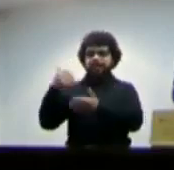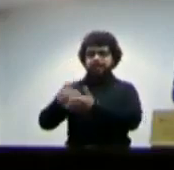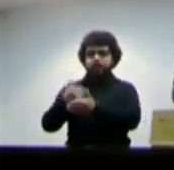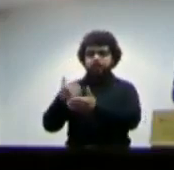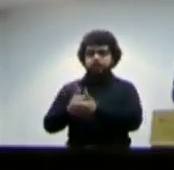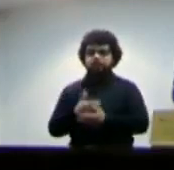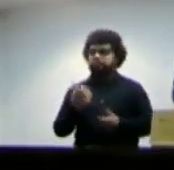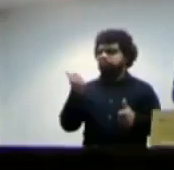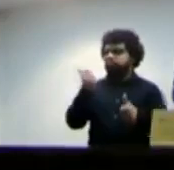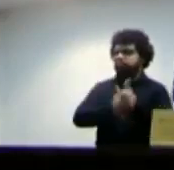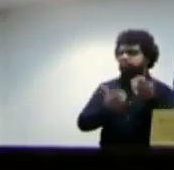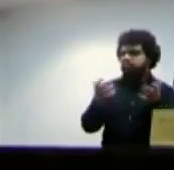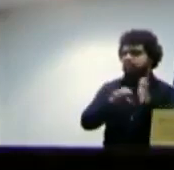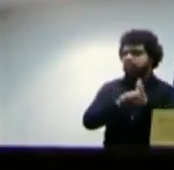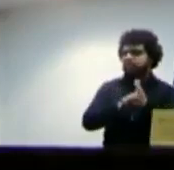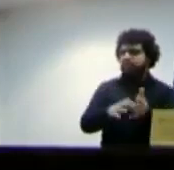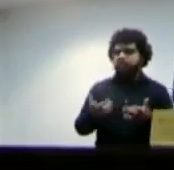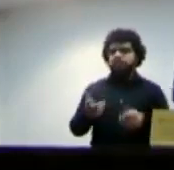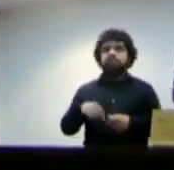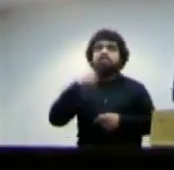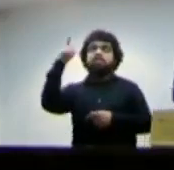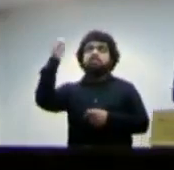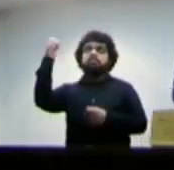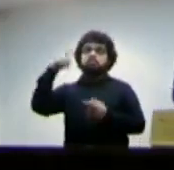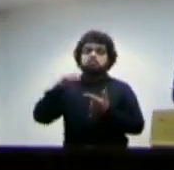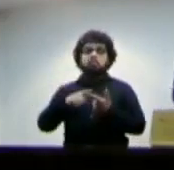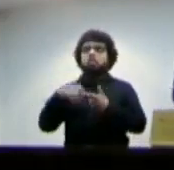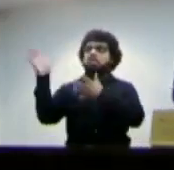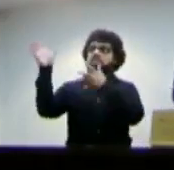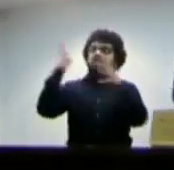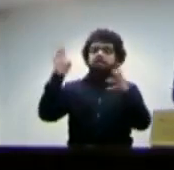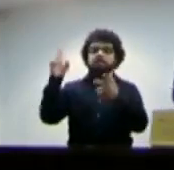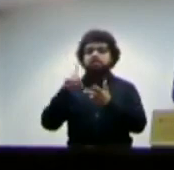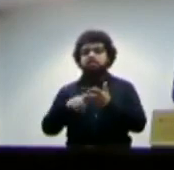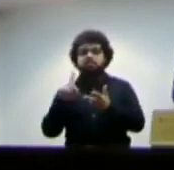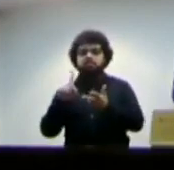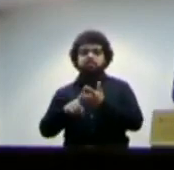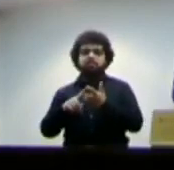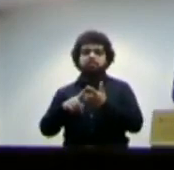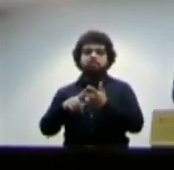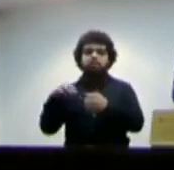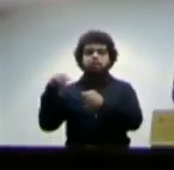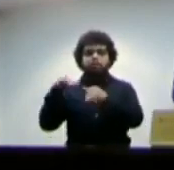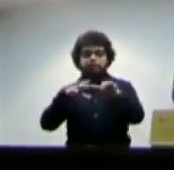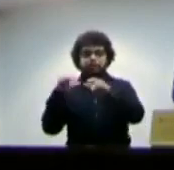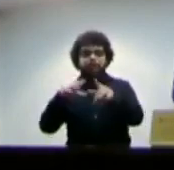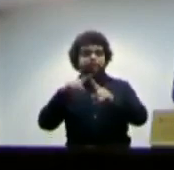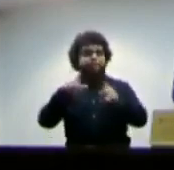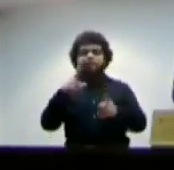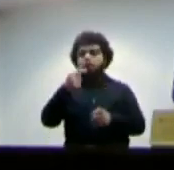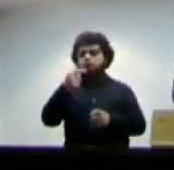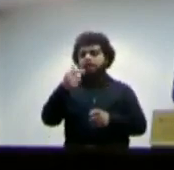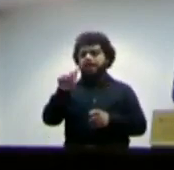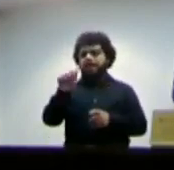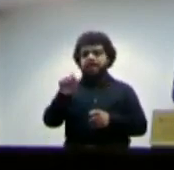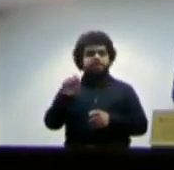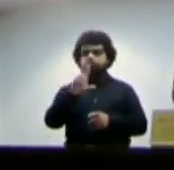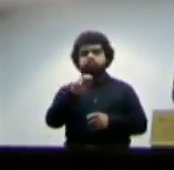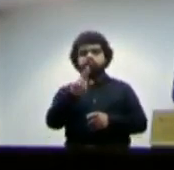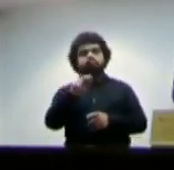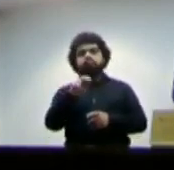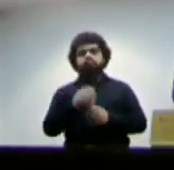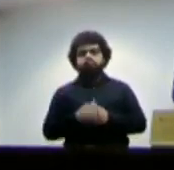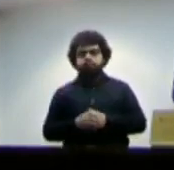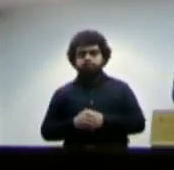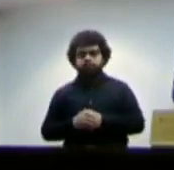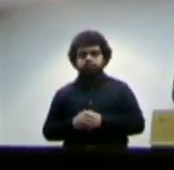Sol, viento, océanos del mar, lo que está definido en la ley. El gas no está ahí. Ok, entonces,